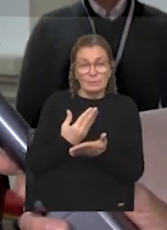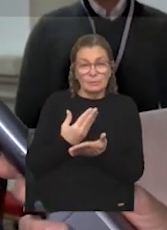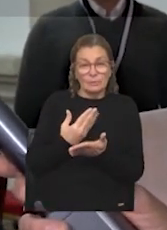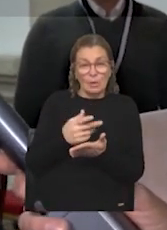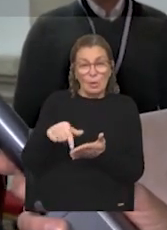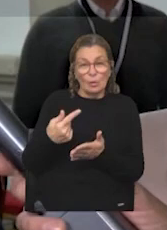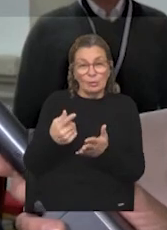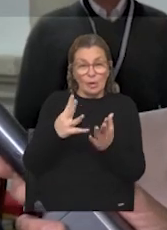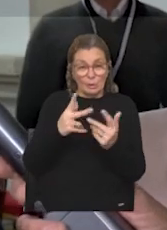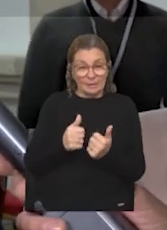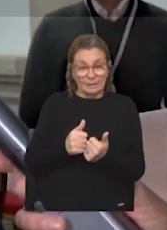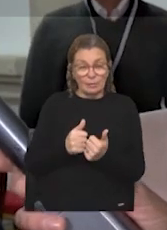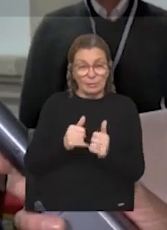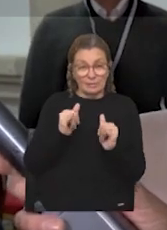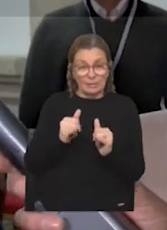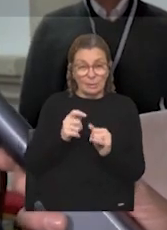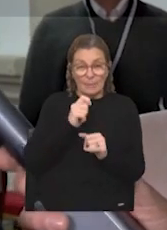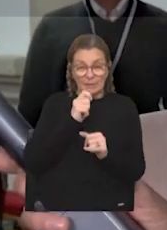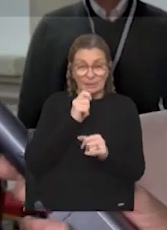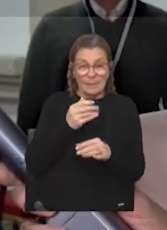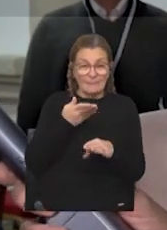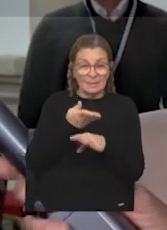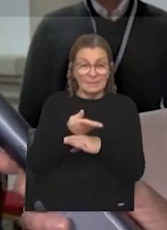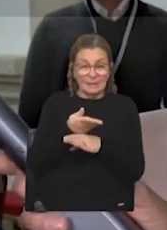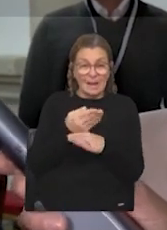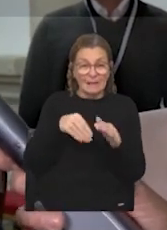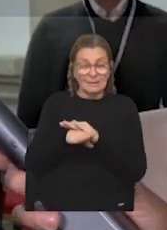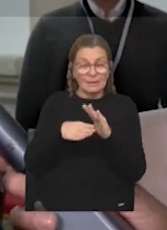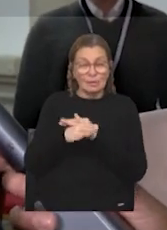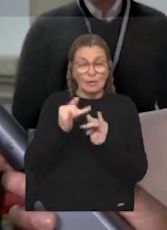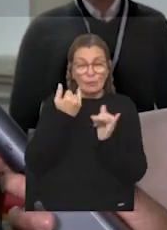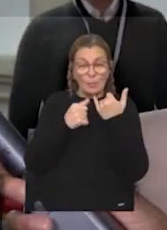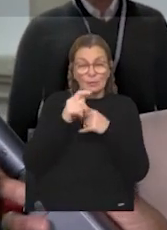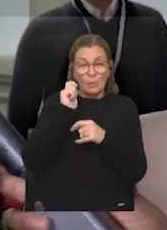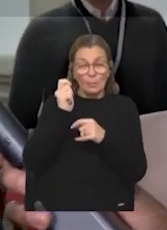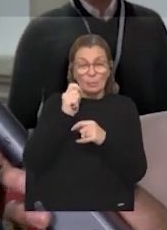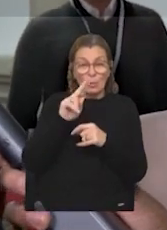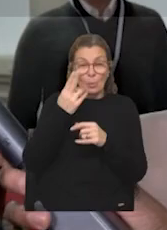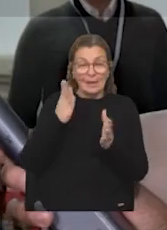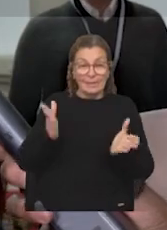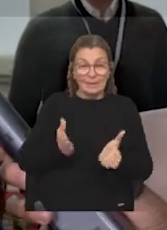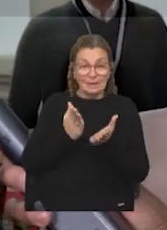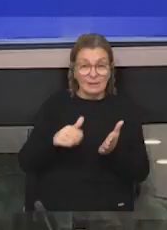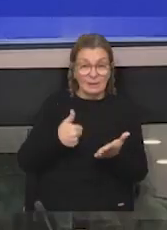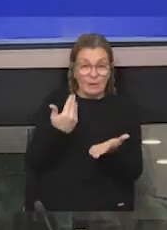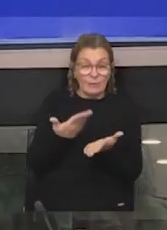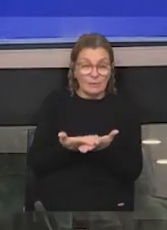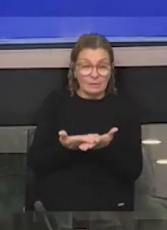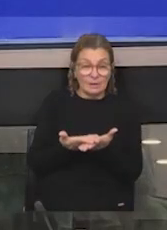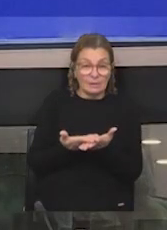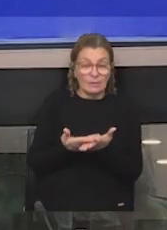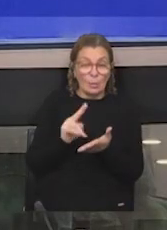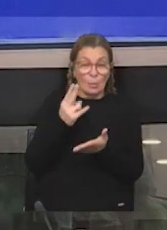otra organización cuando la periodista solicita el acceso a la información pública por Uruguay adelante se le brinda la información por Uruguay